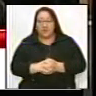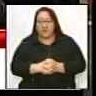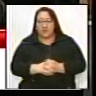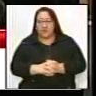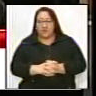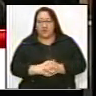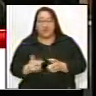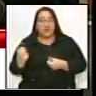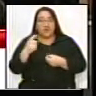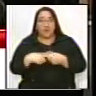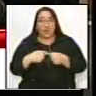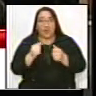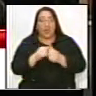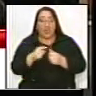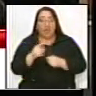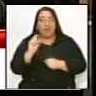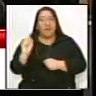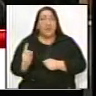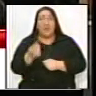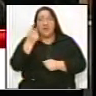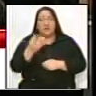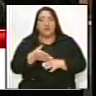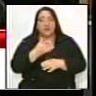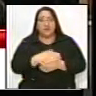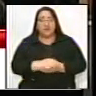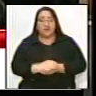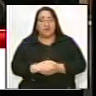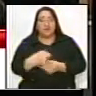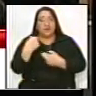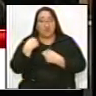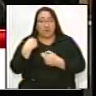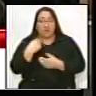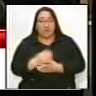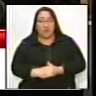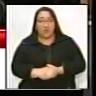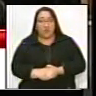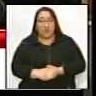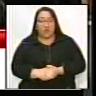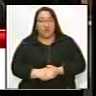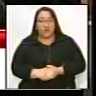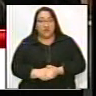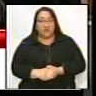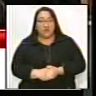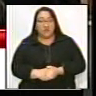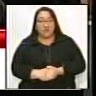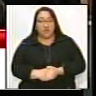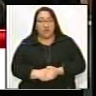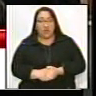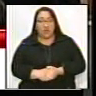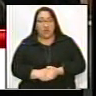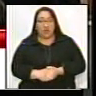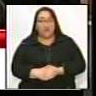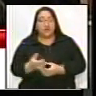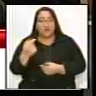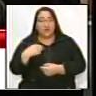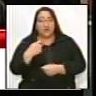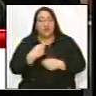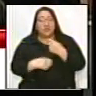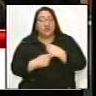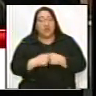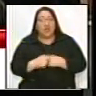Bon va a participar ahí si es el primer responsable que ha venido a vender pirotecnias